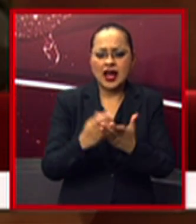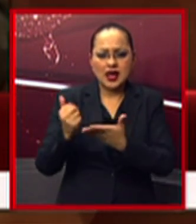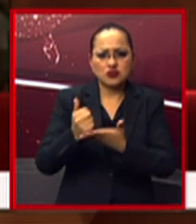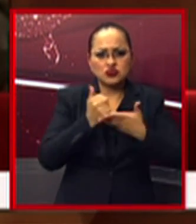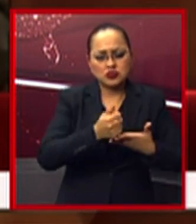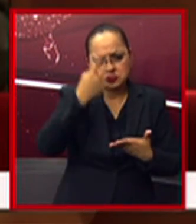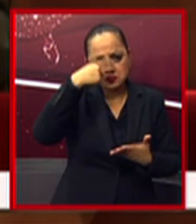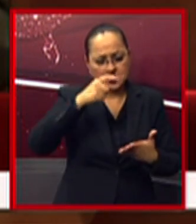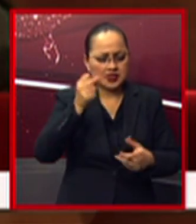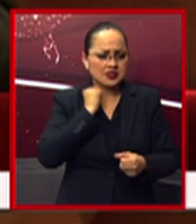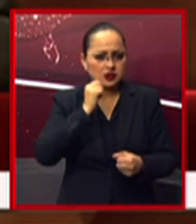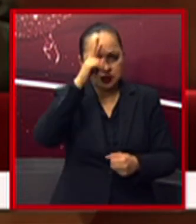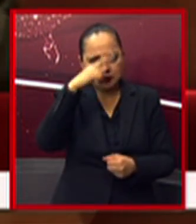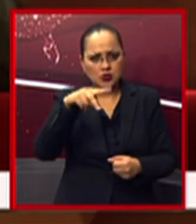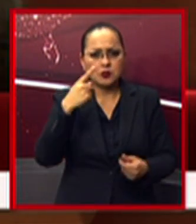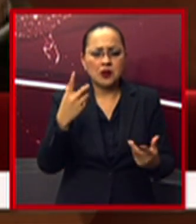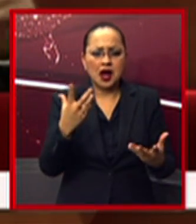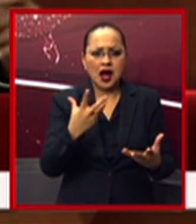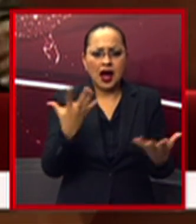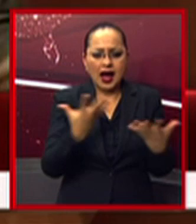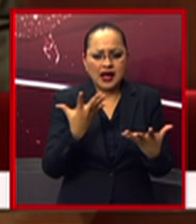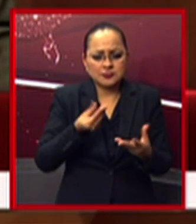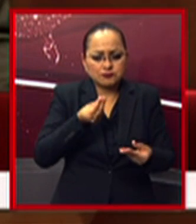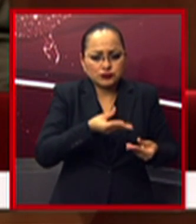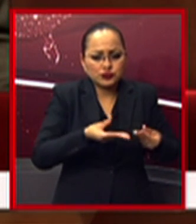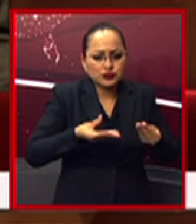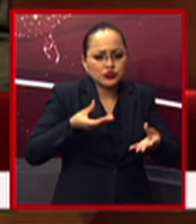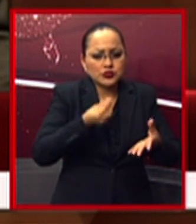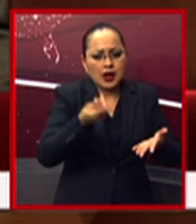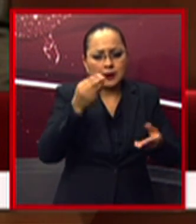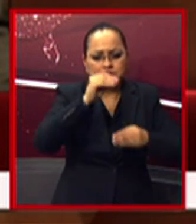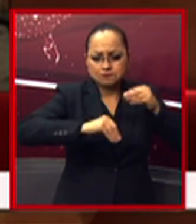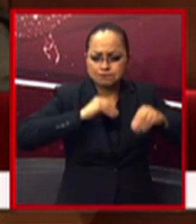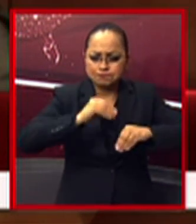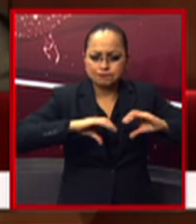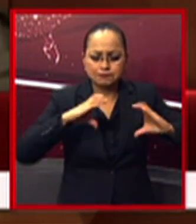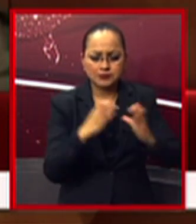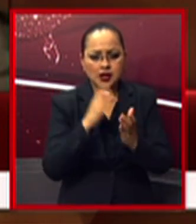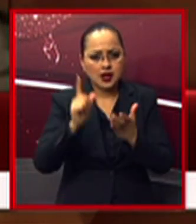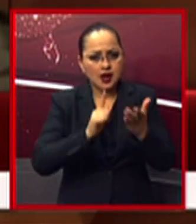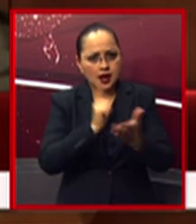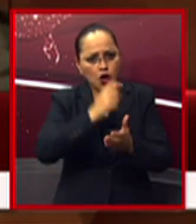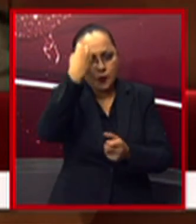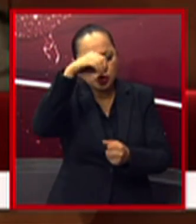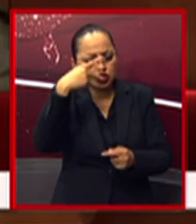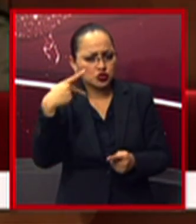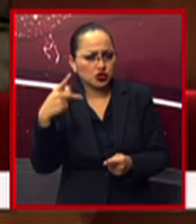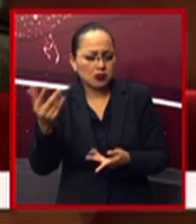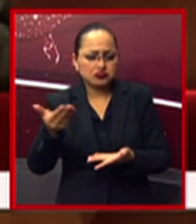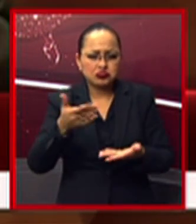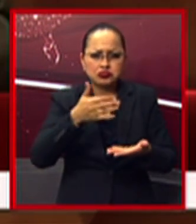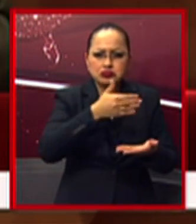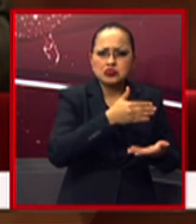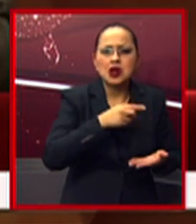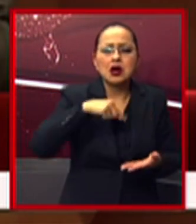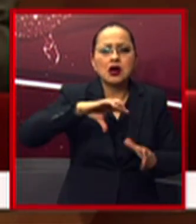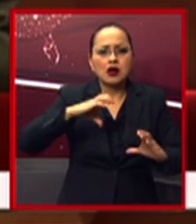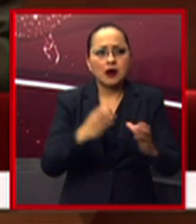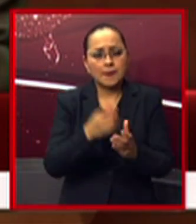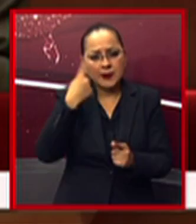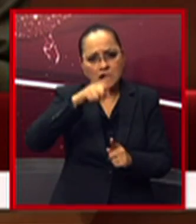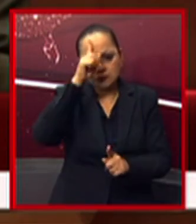de la República para hacer sus aportaciones, para dar sus opiniones,